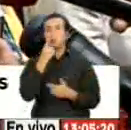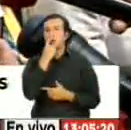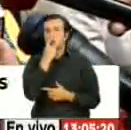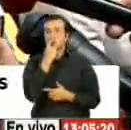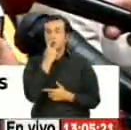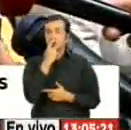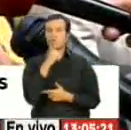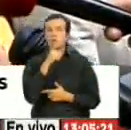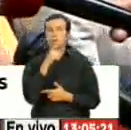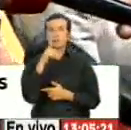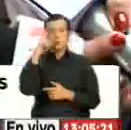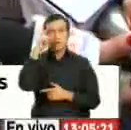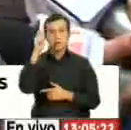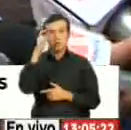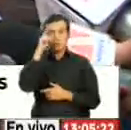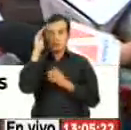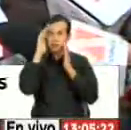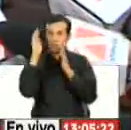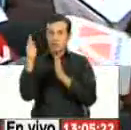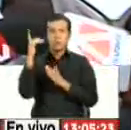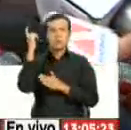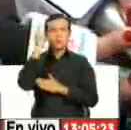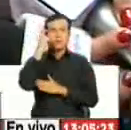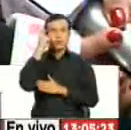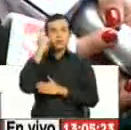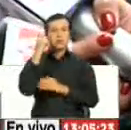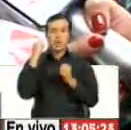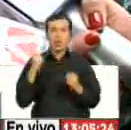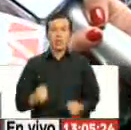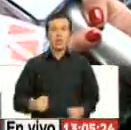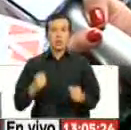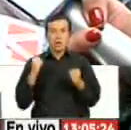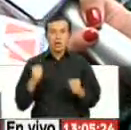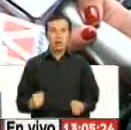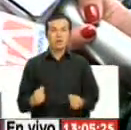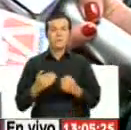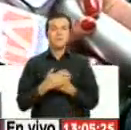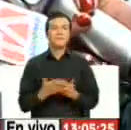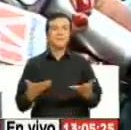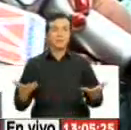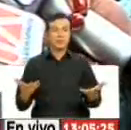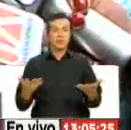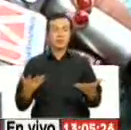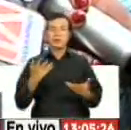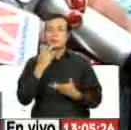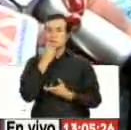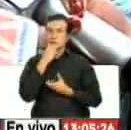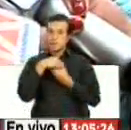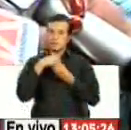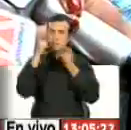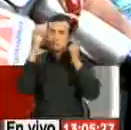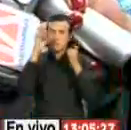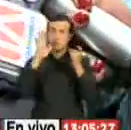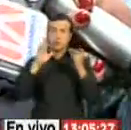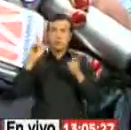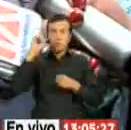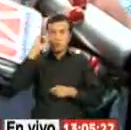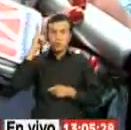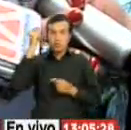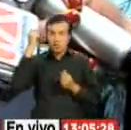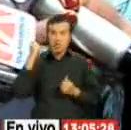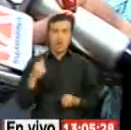de guillermo lasso consideramos que es un capricho y que en tiempos de austeridad el país no merece